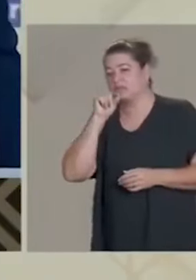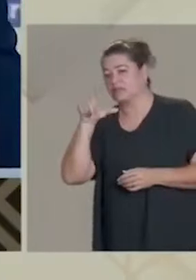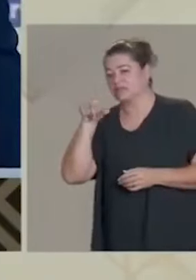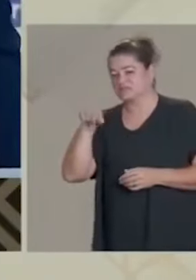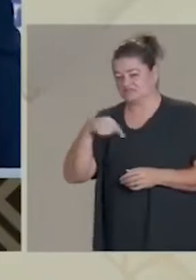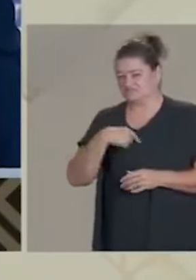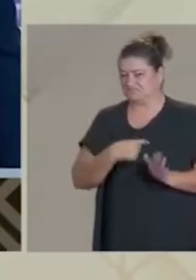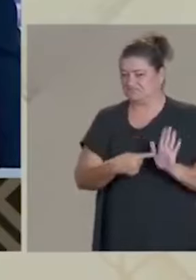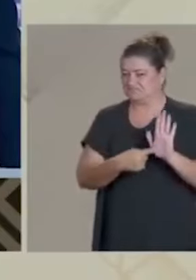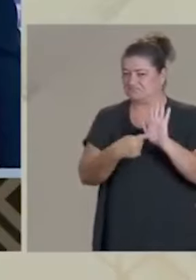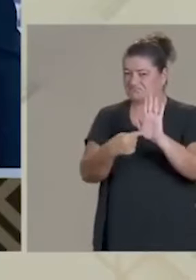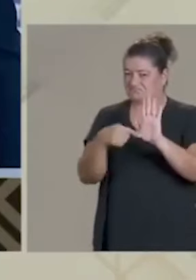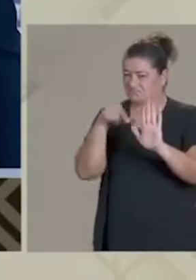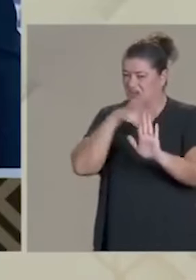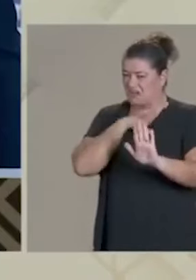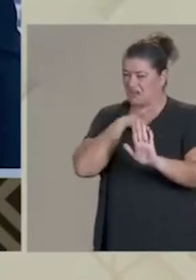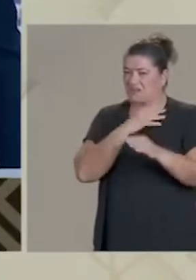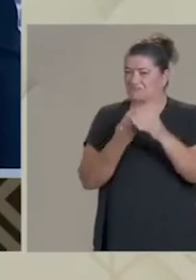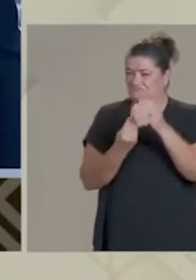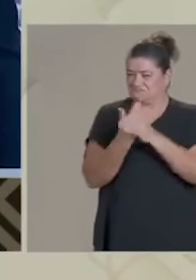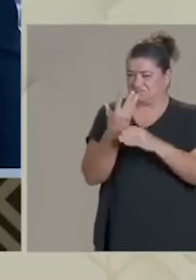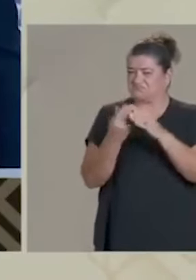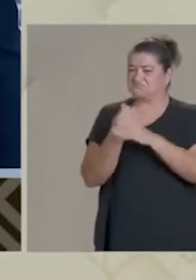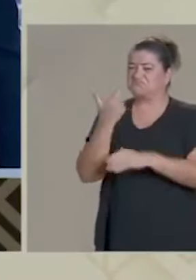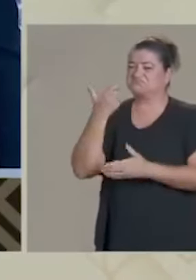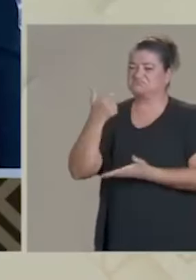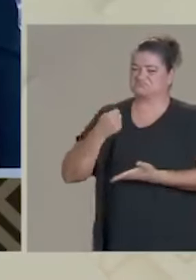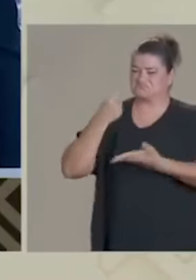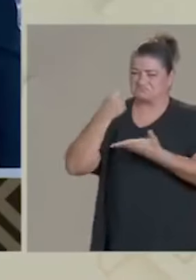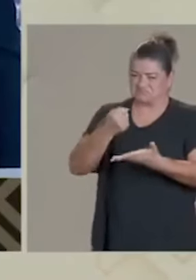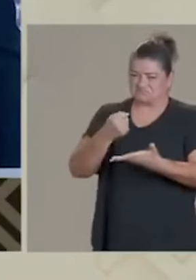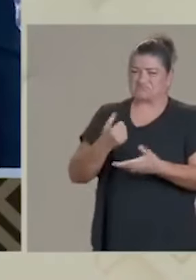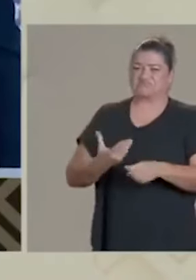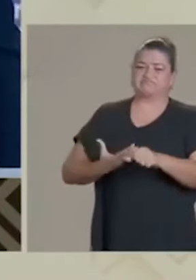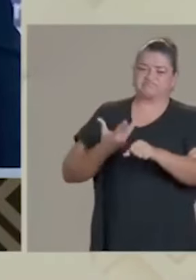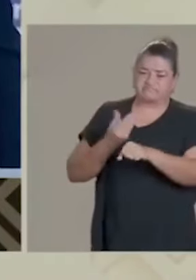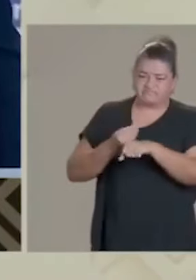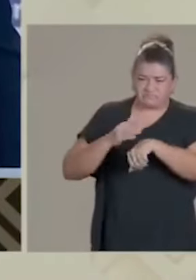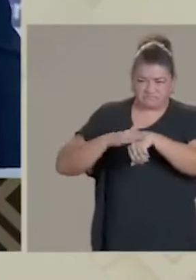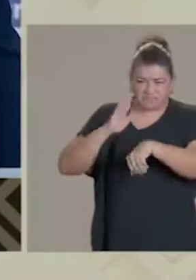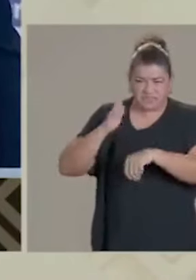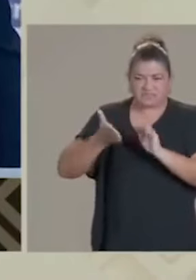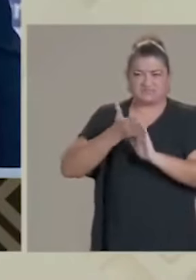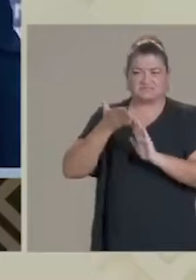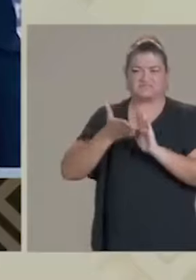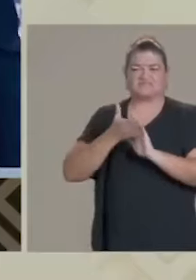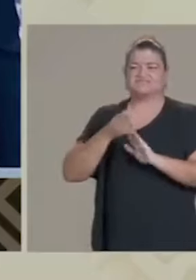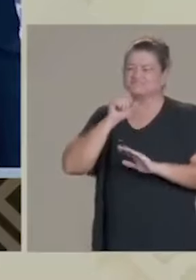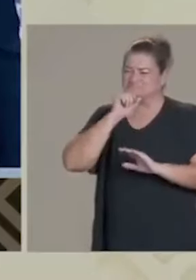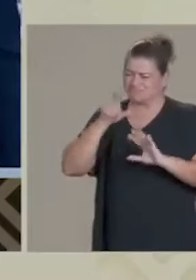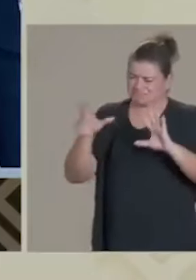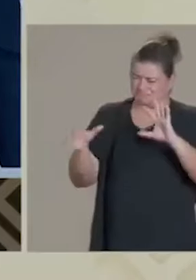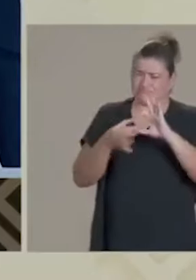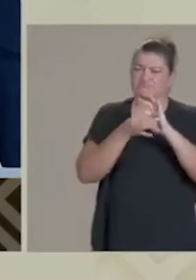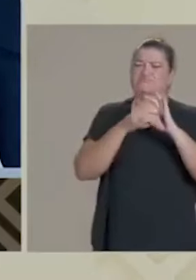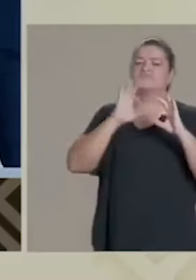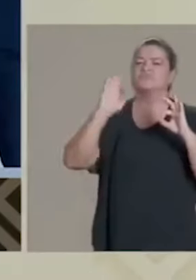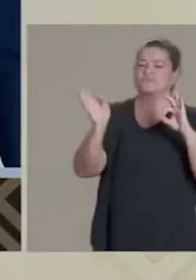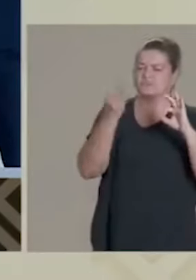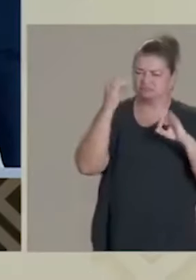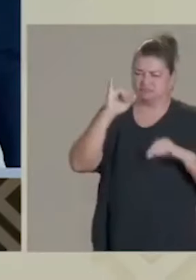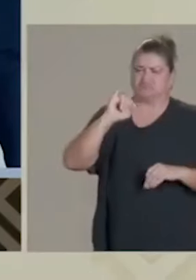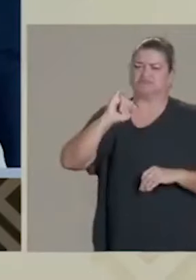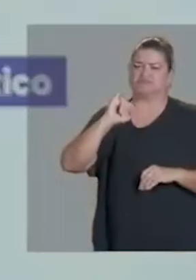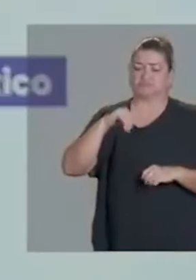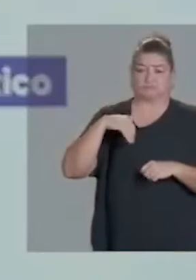supuesto se hizo en buena relación y en coordinación con el gobierno federal, como será el siguiente año. El siguiente año me tocará gobernar